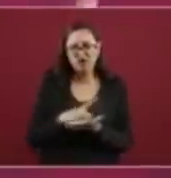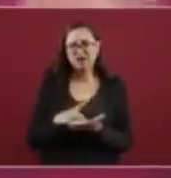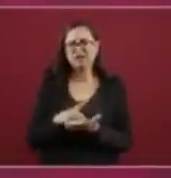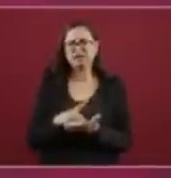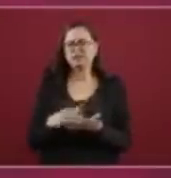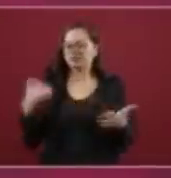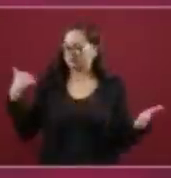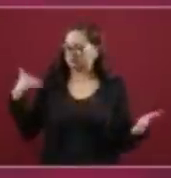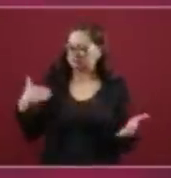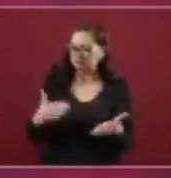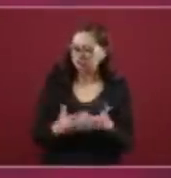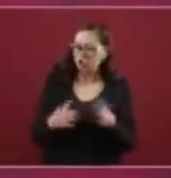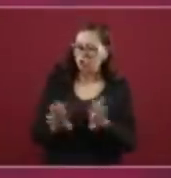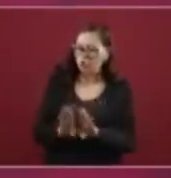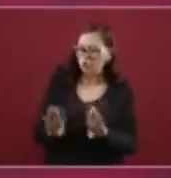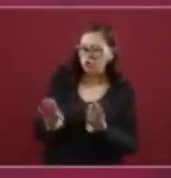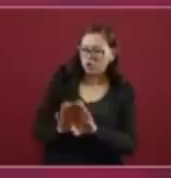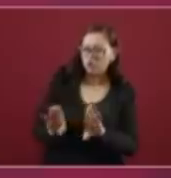un tiempo a la fecha.